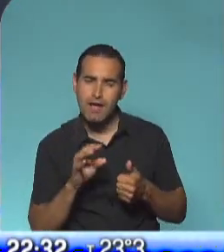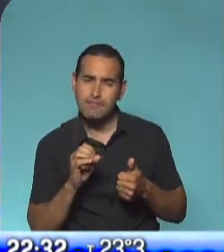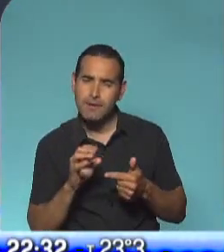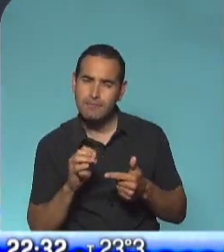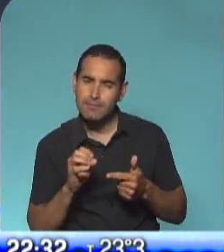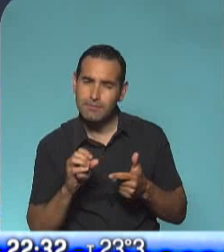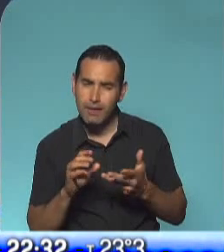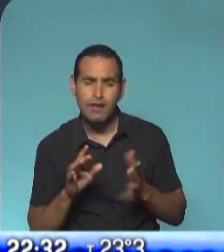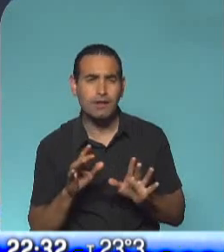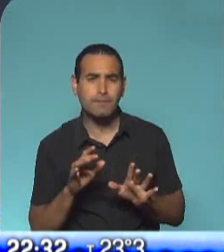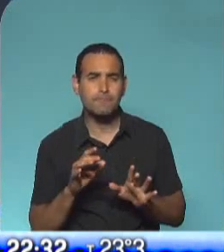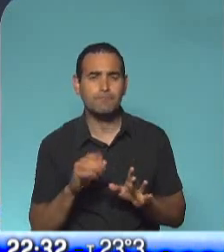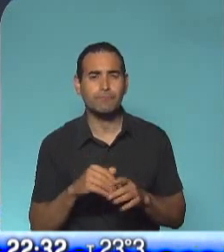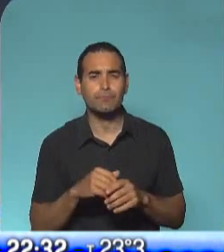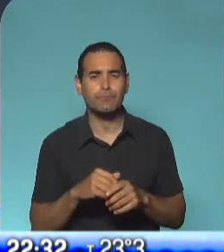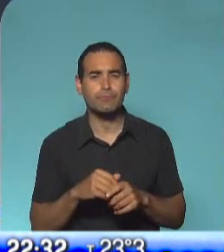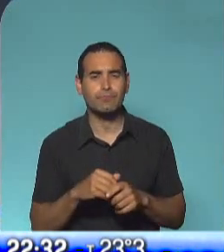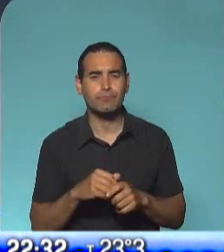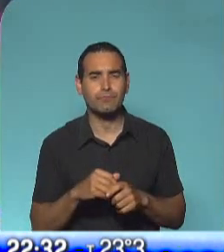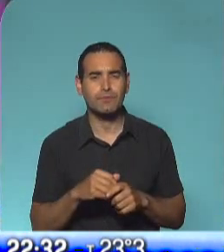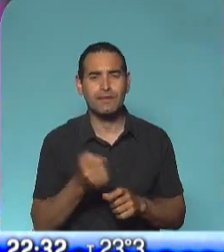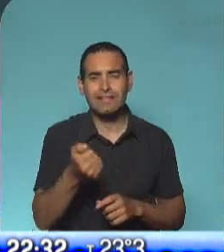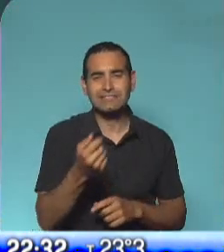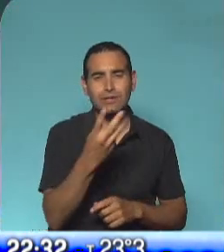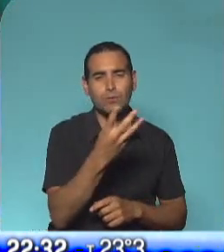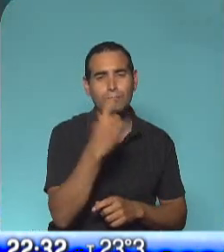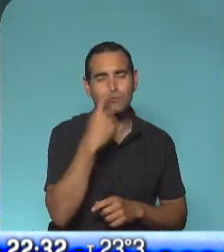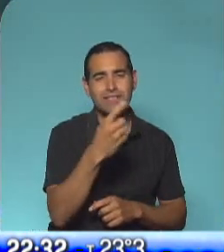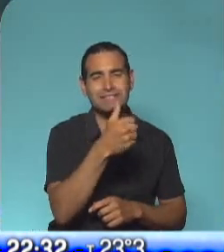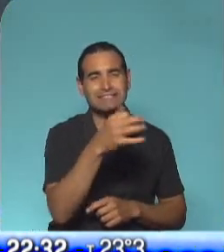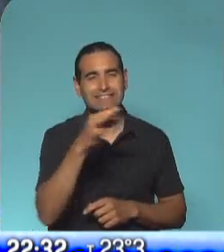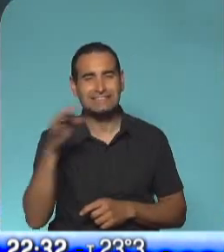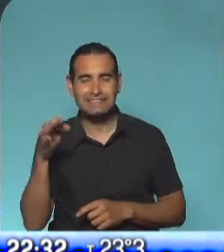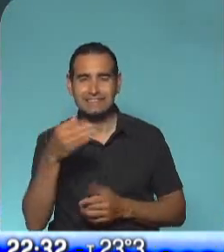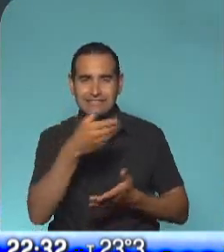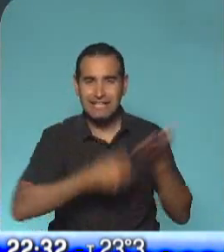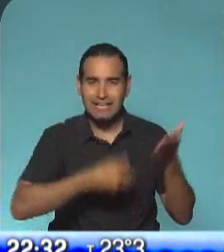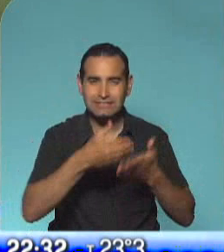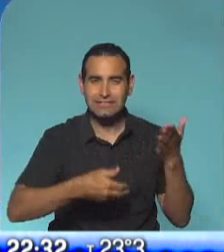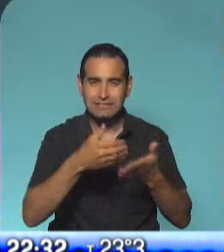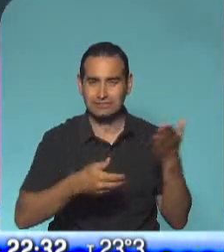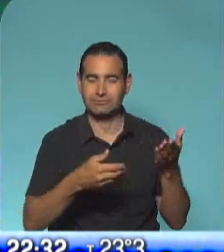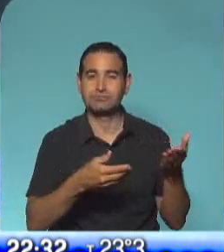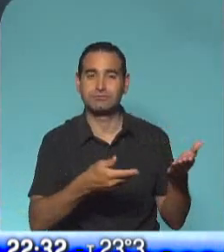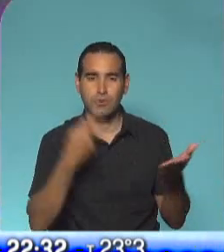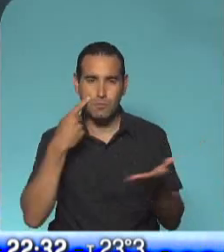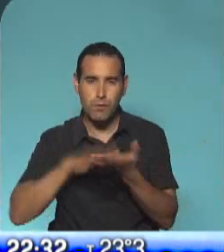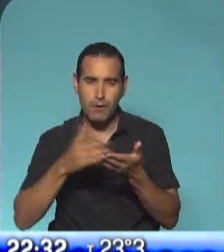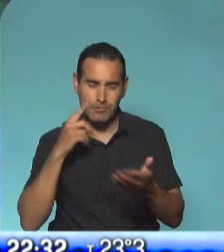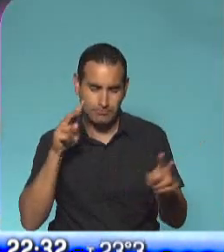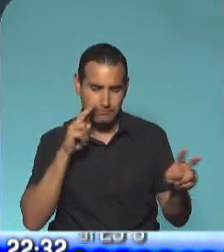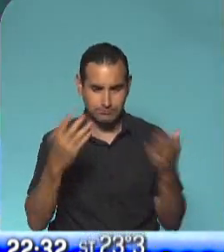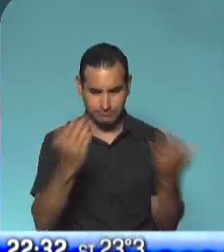se tomaron muestras, casi 4.600 y pico de actas, muestras de actas, y encontraron